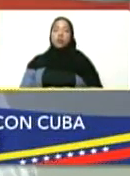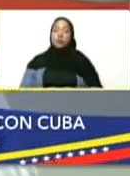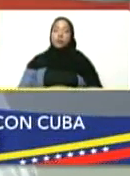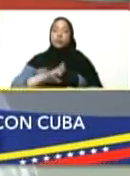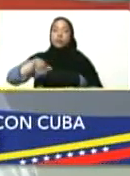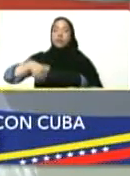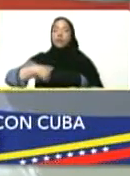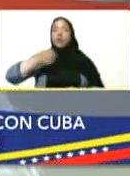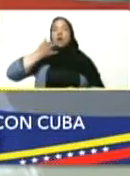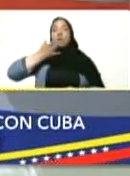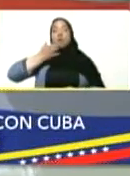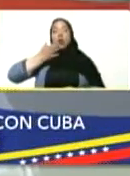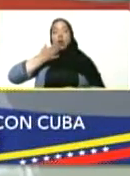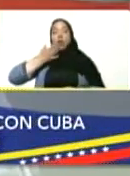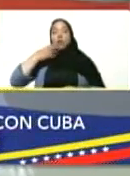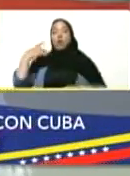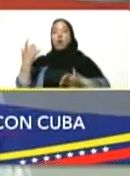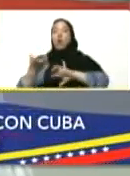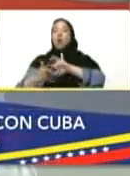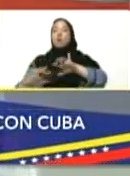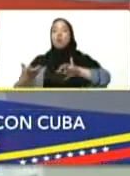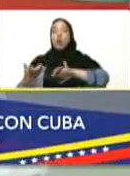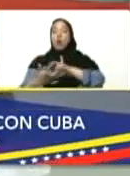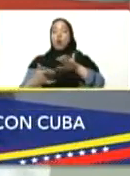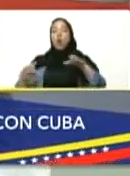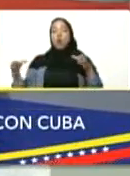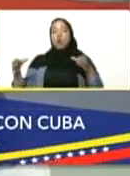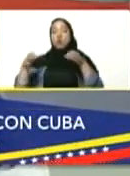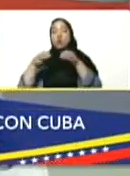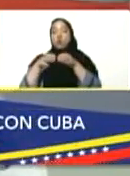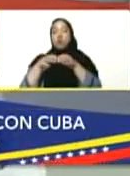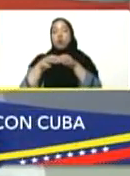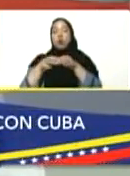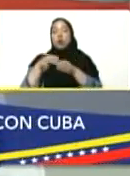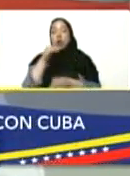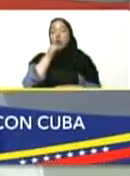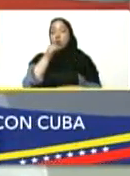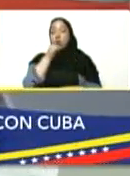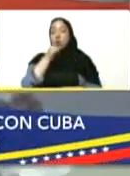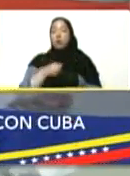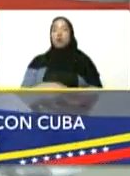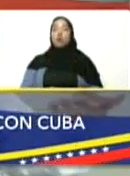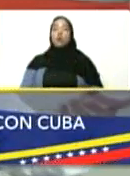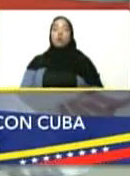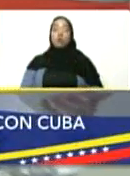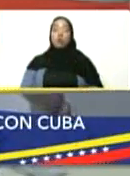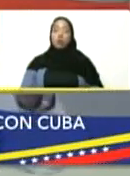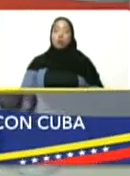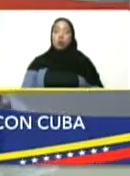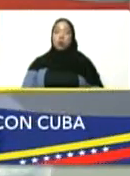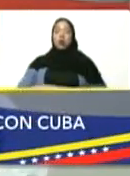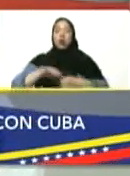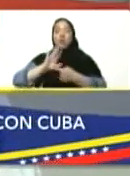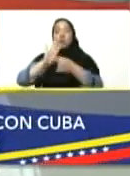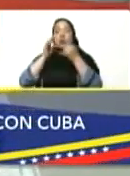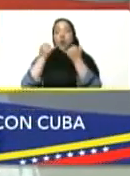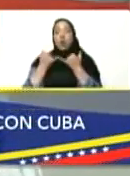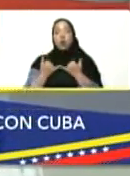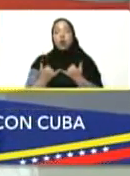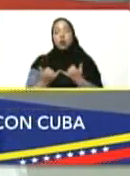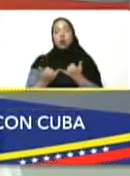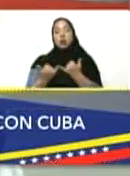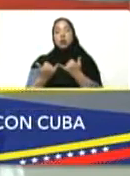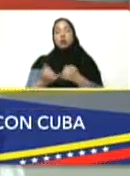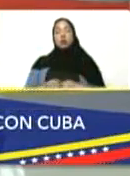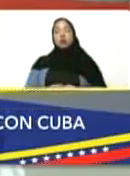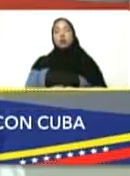Nosotros, por ejemplo, para arreglar un equipo, un tomógrafo de estos que estábamos mostrando ahora,